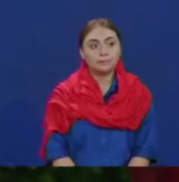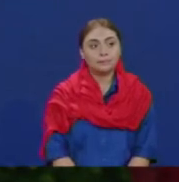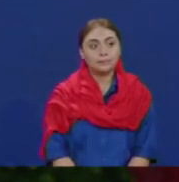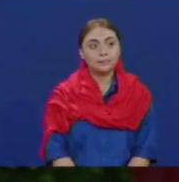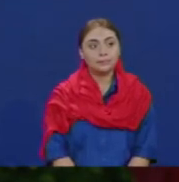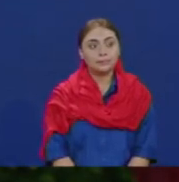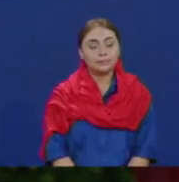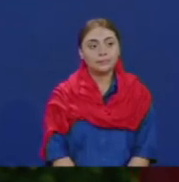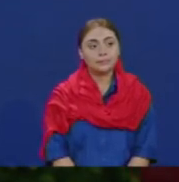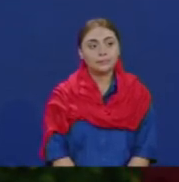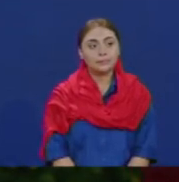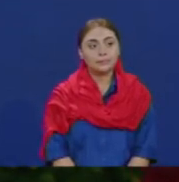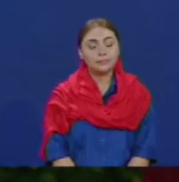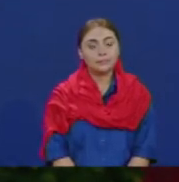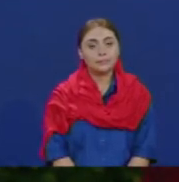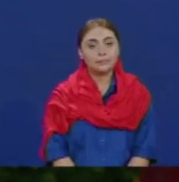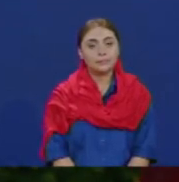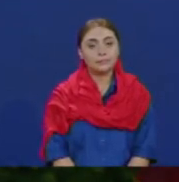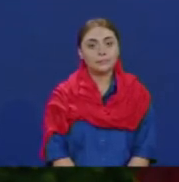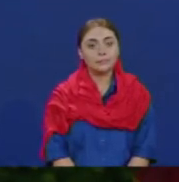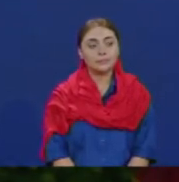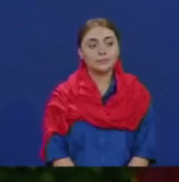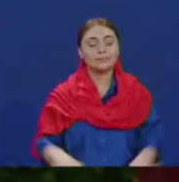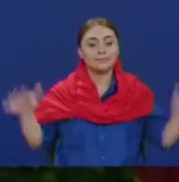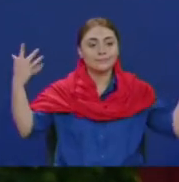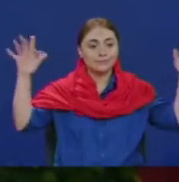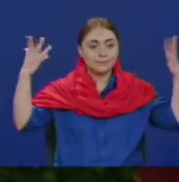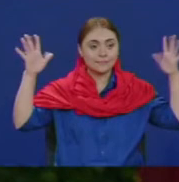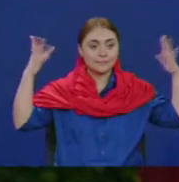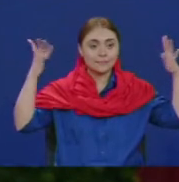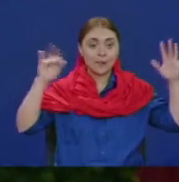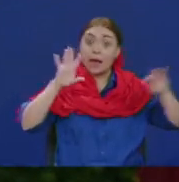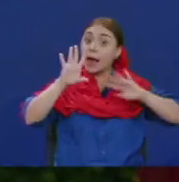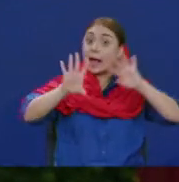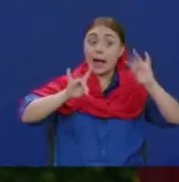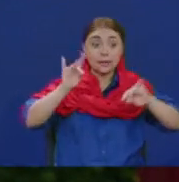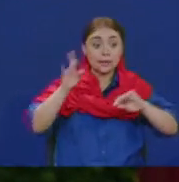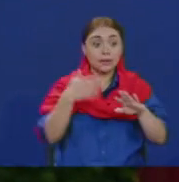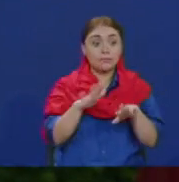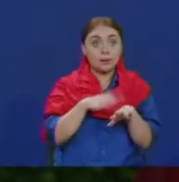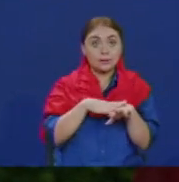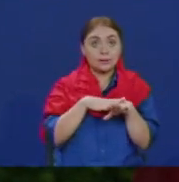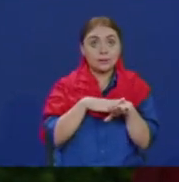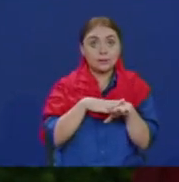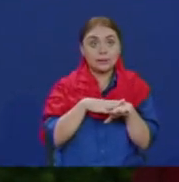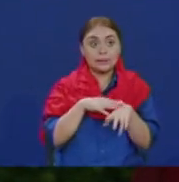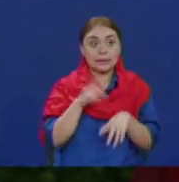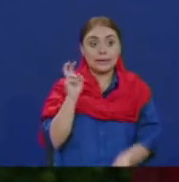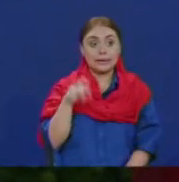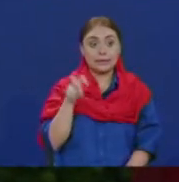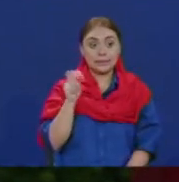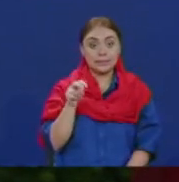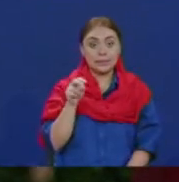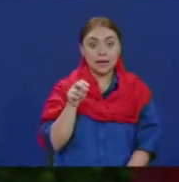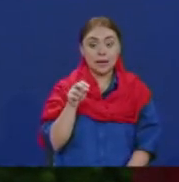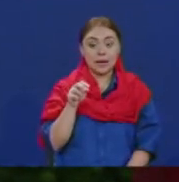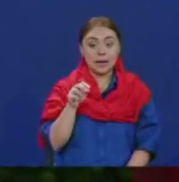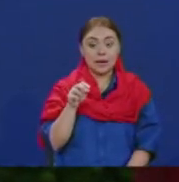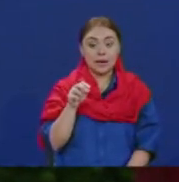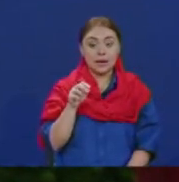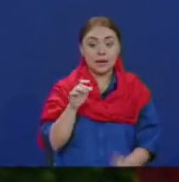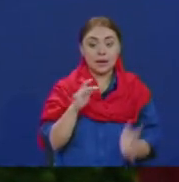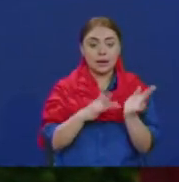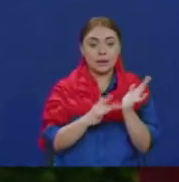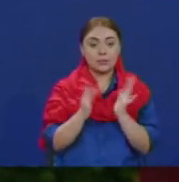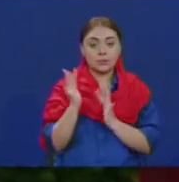Dios. Otra hermana, Dios bendiga. ¿Habrá alguien más que necesita a Cristo en su corazón? Gloria a Dios,